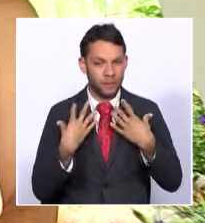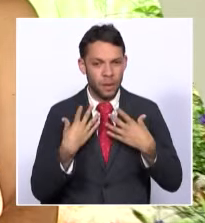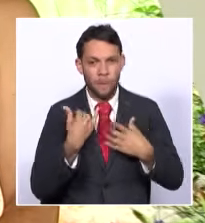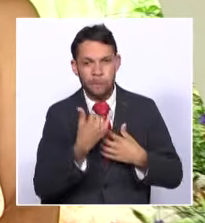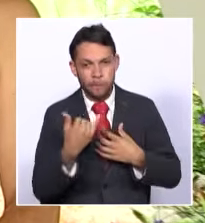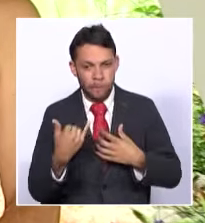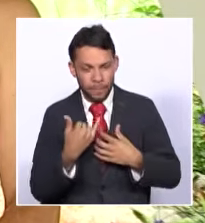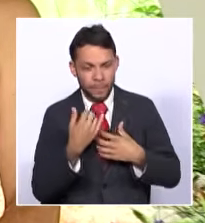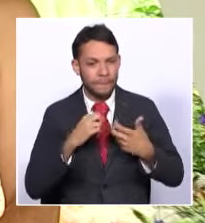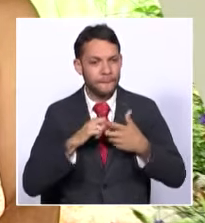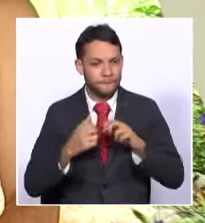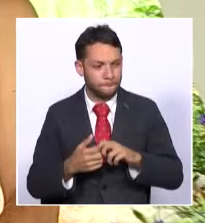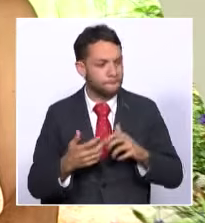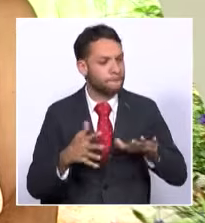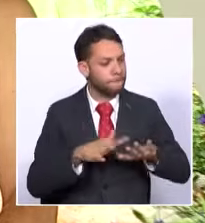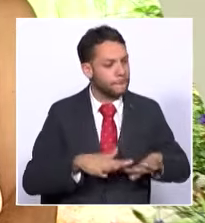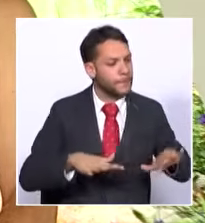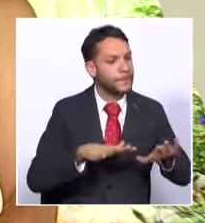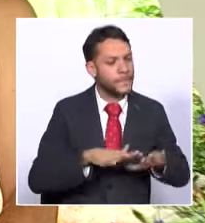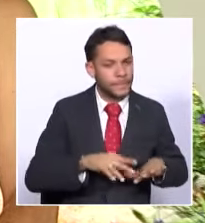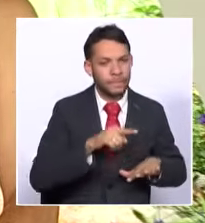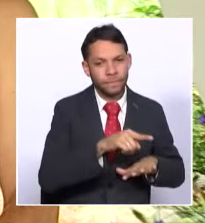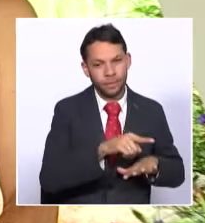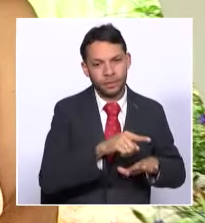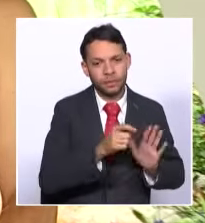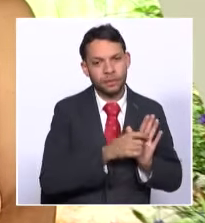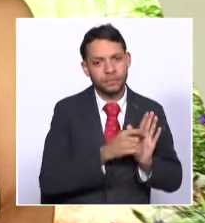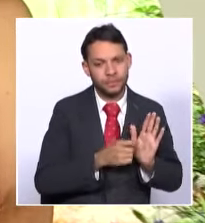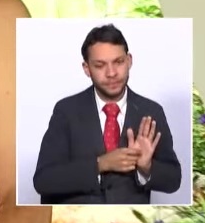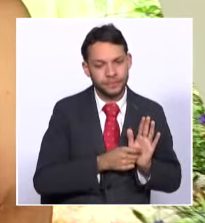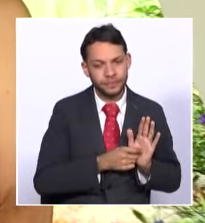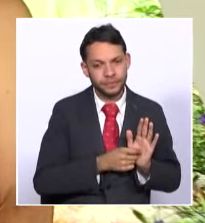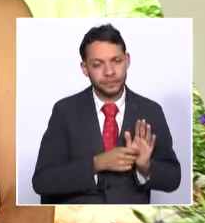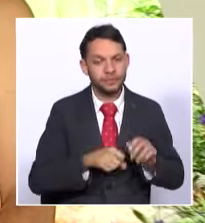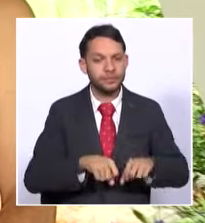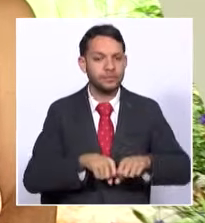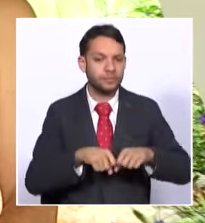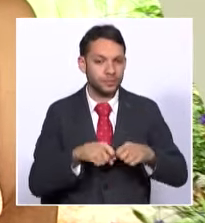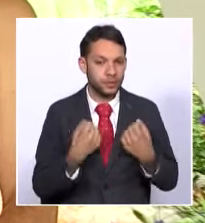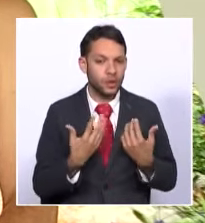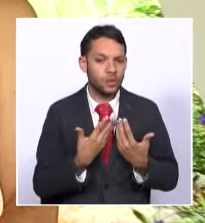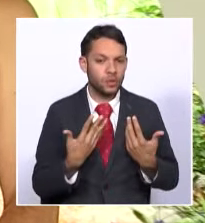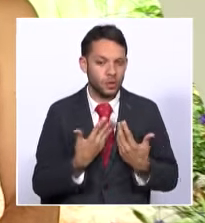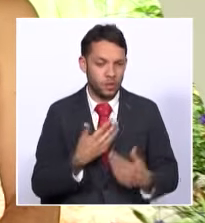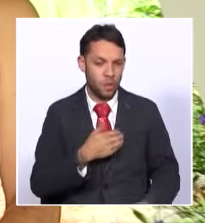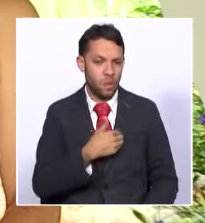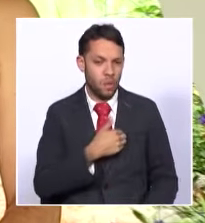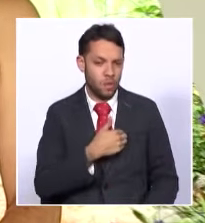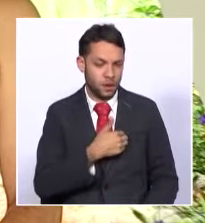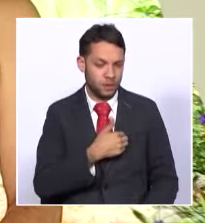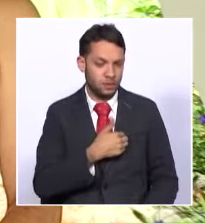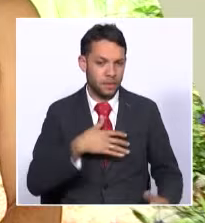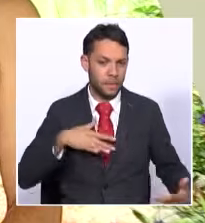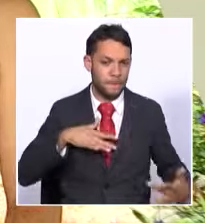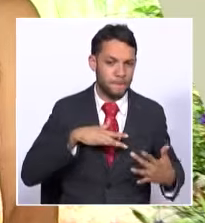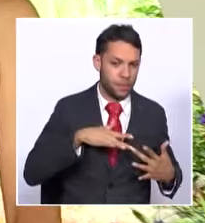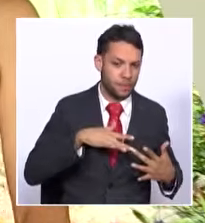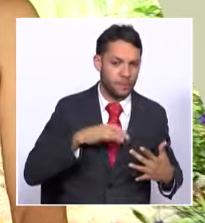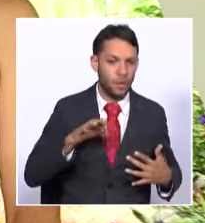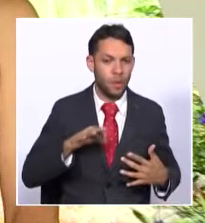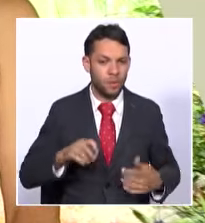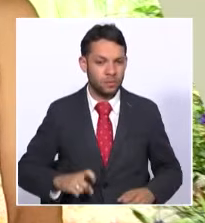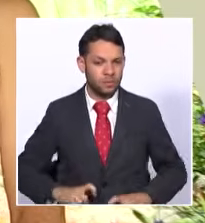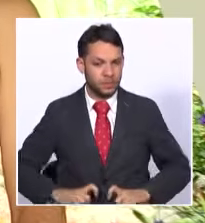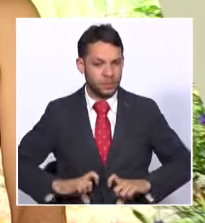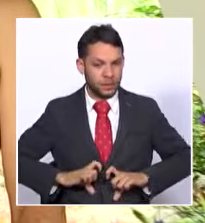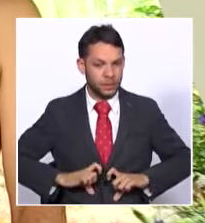varios lugares donde ellas comienzan a hacer su segundo daño. Uno es el corazón, otro es el riñón